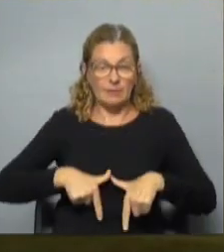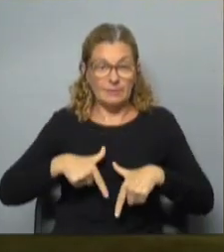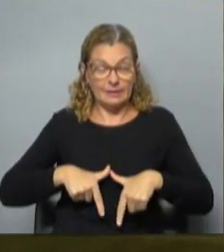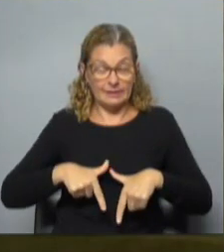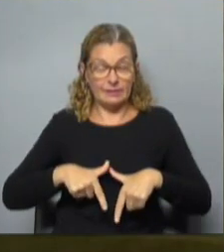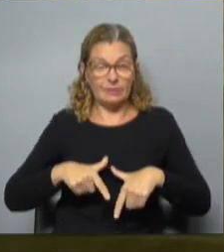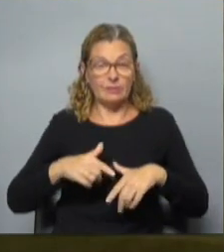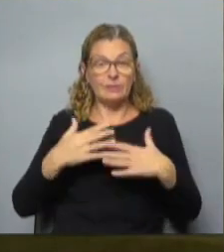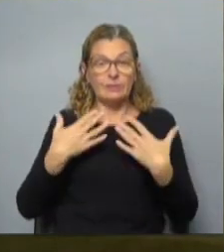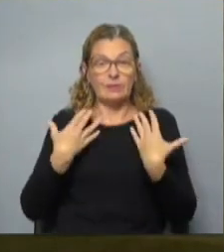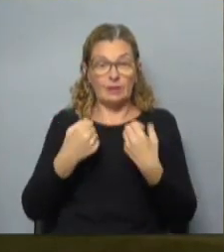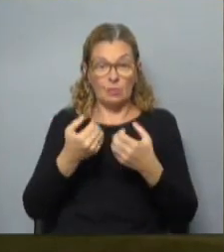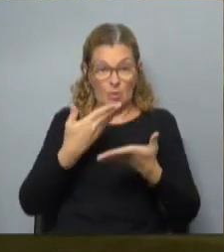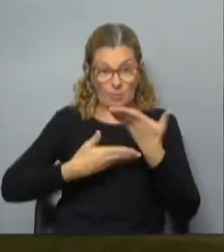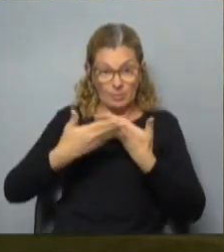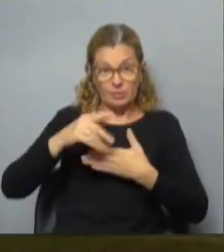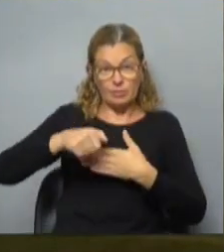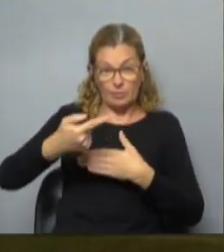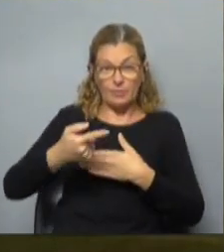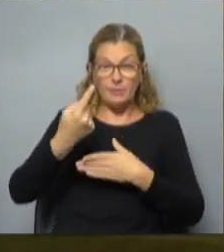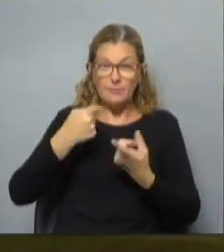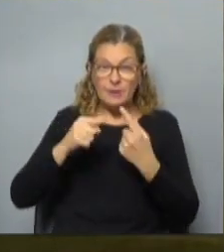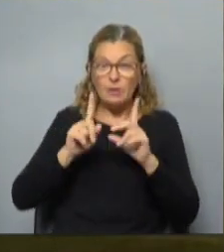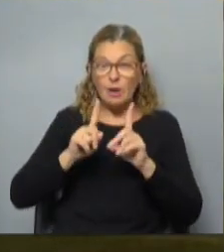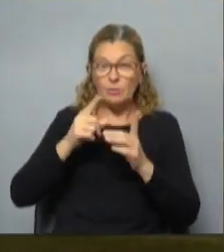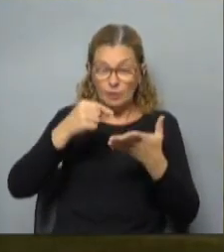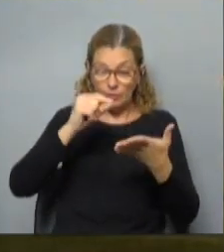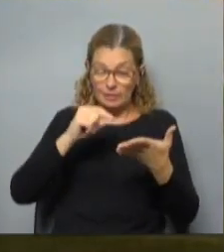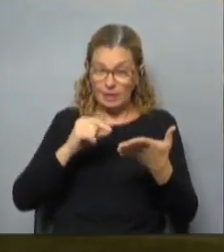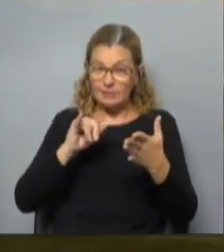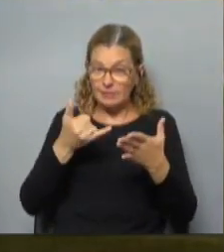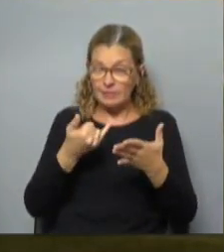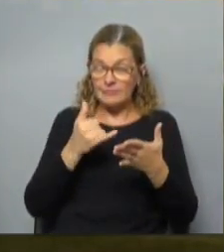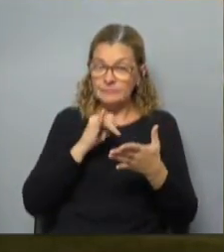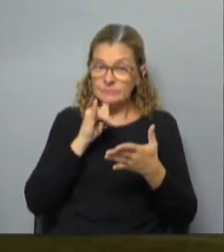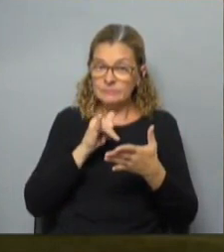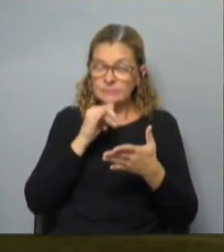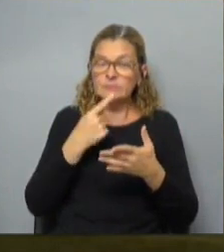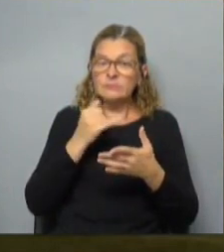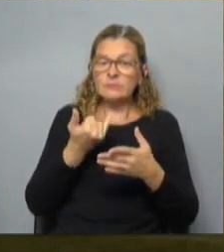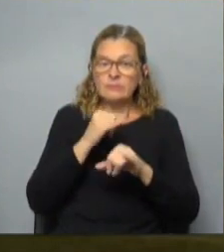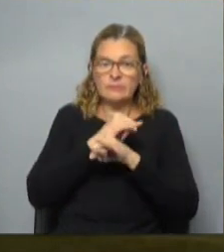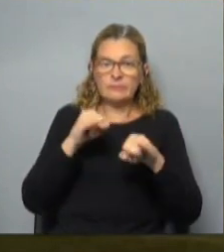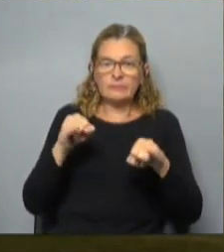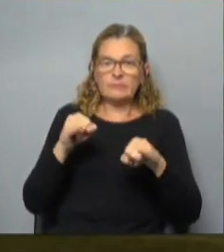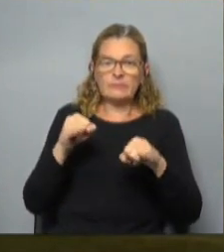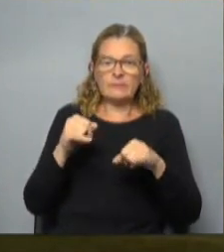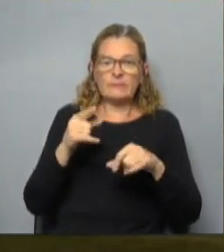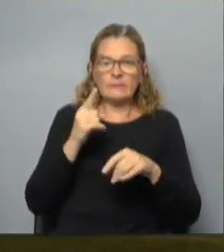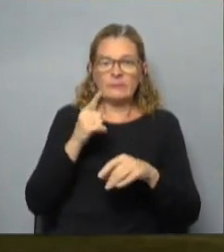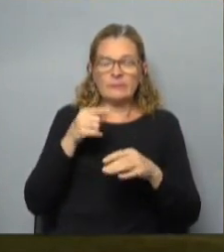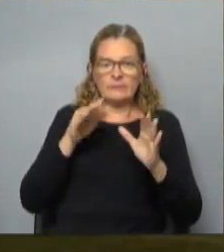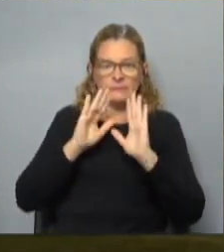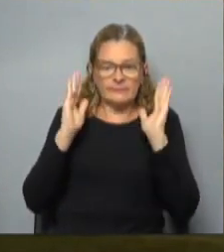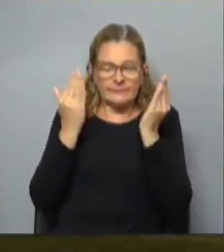ronda de prensa el ministro salida que vamos a estar compartiendo en minutos pero algunos de los detalles que ustedes ya dieron por ejemplo se termina lo que es la exigencia en lugares